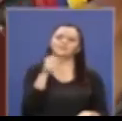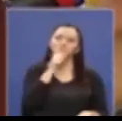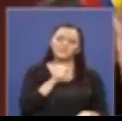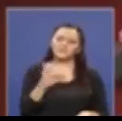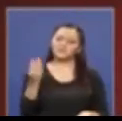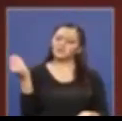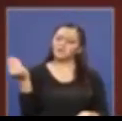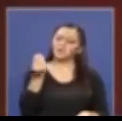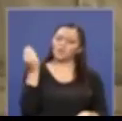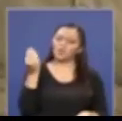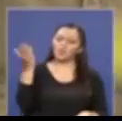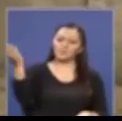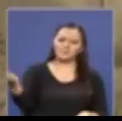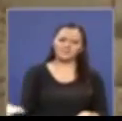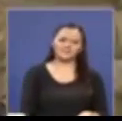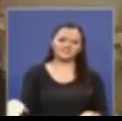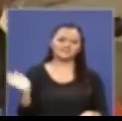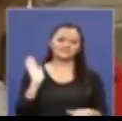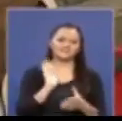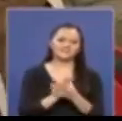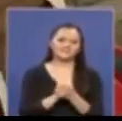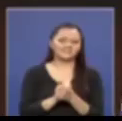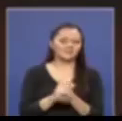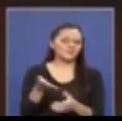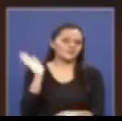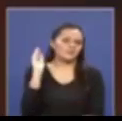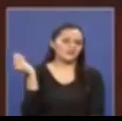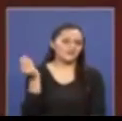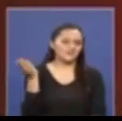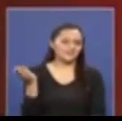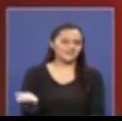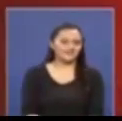tercera edad, usted está jovencita. Se me ha hecho un tuning.